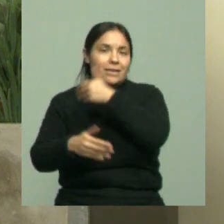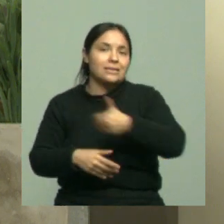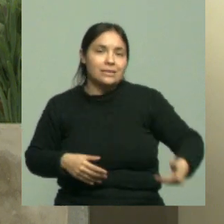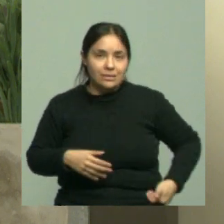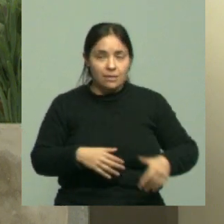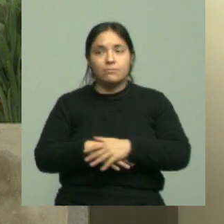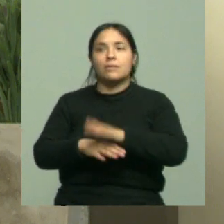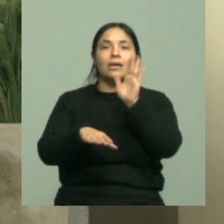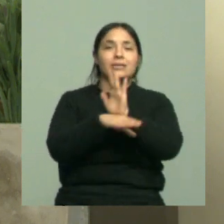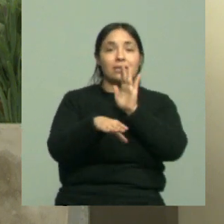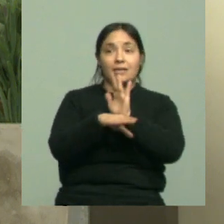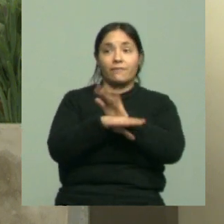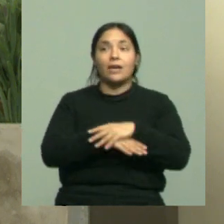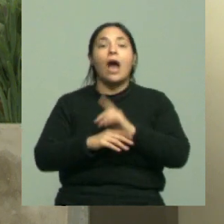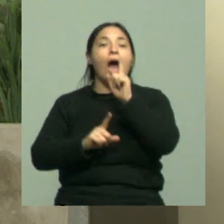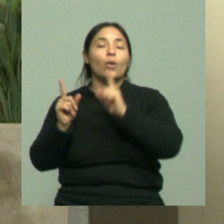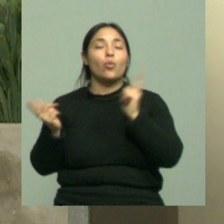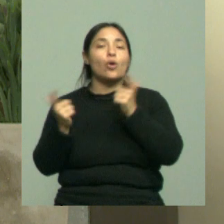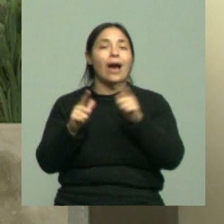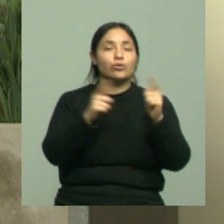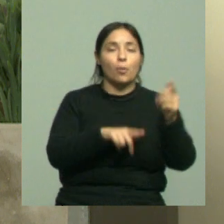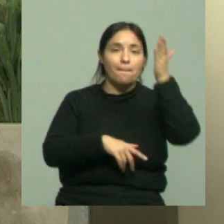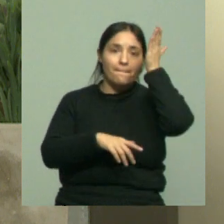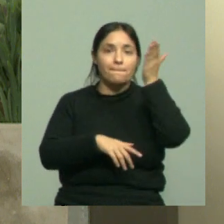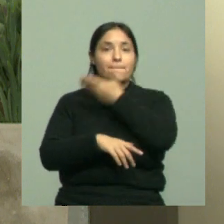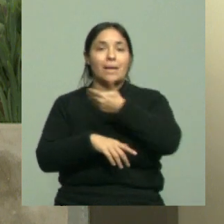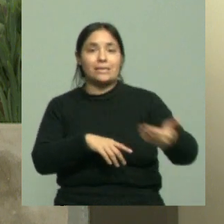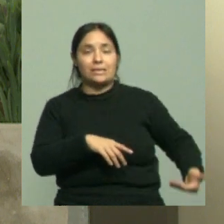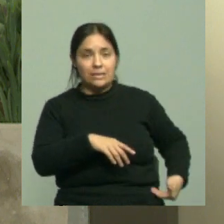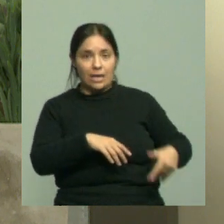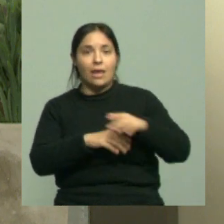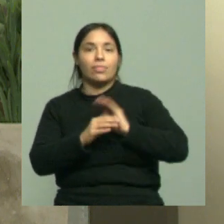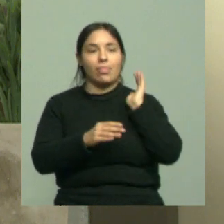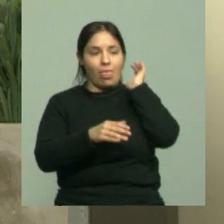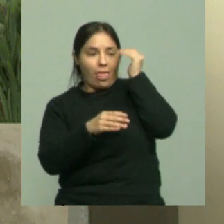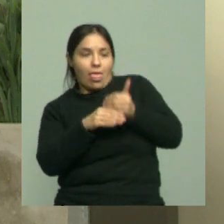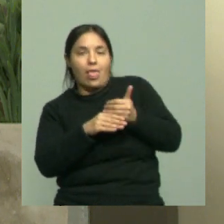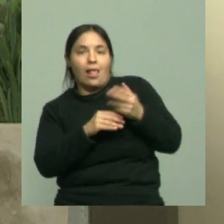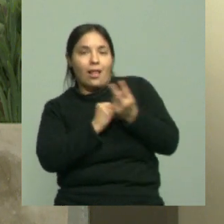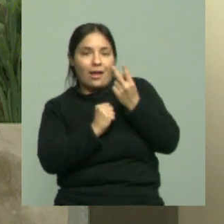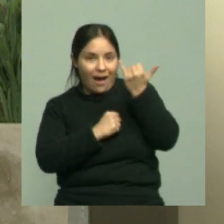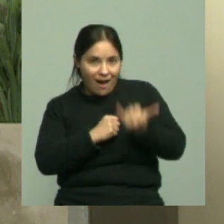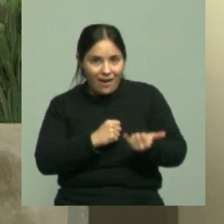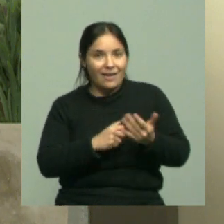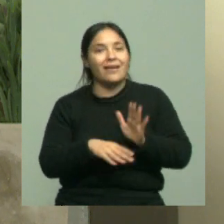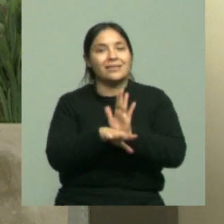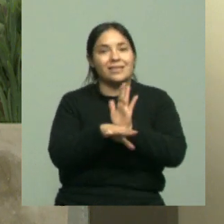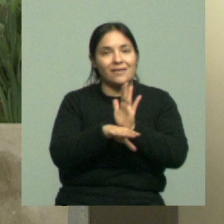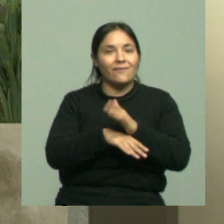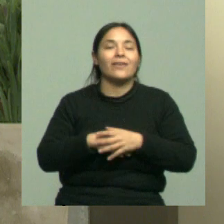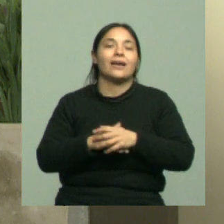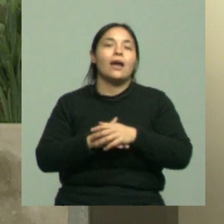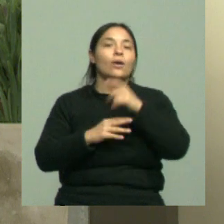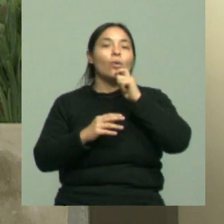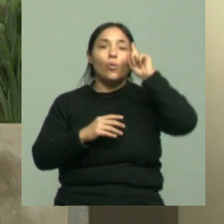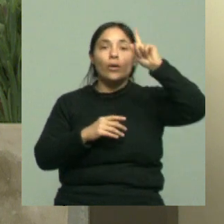actos particulares el presidente de los Estados Unidos tiene inmunidad. Esto lo que le daría es justamente la cobertura